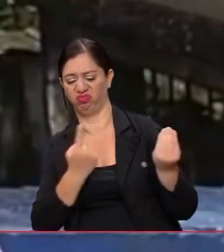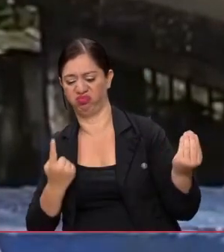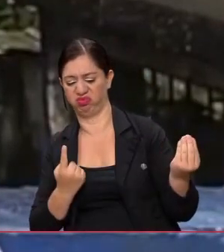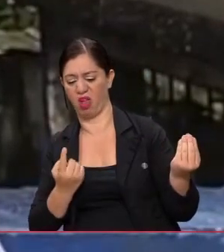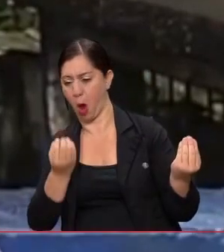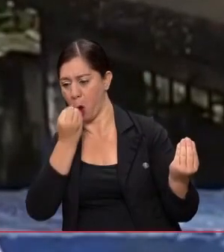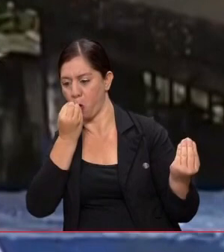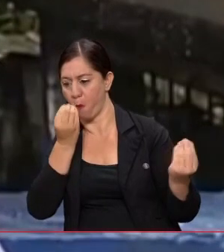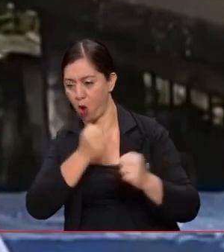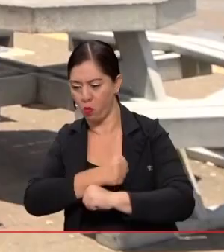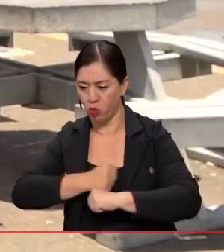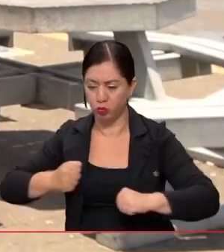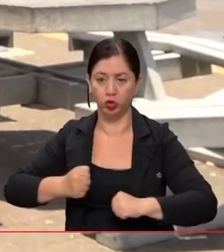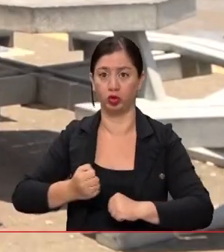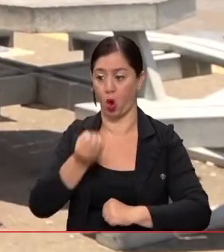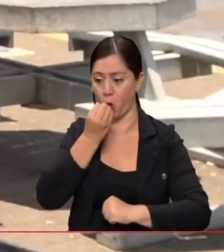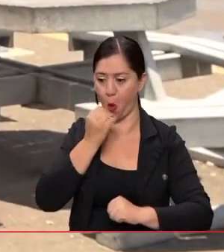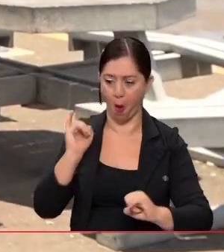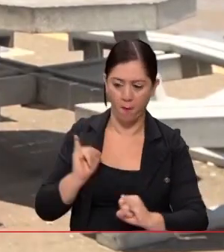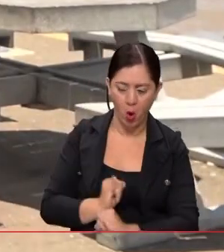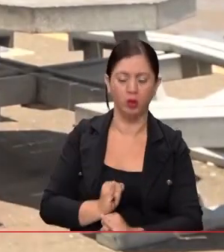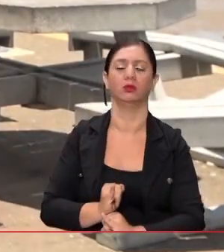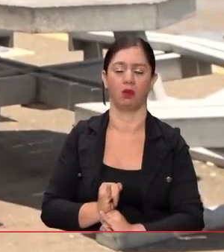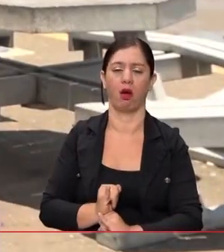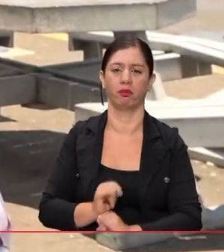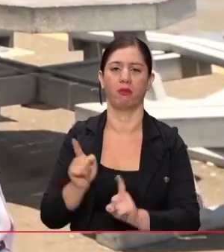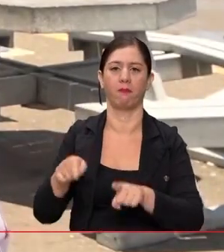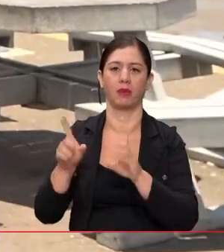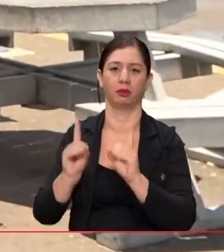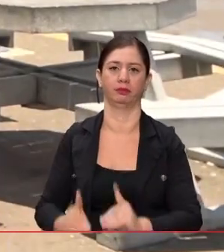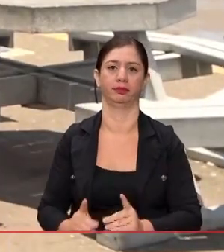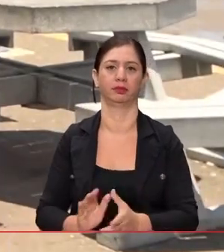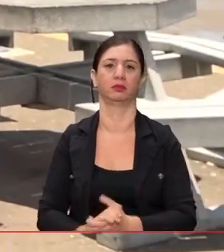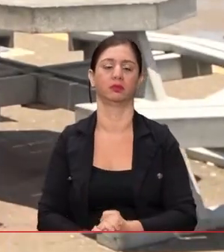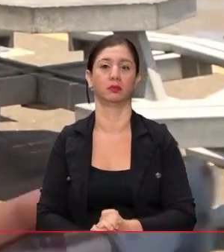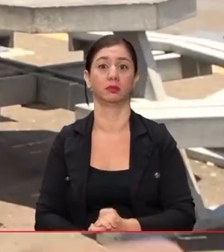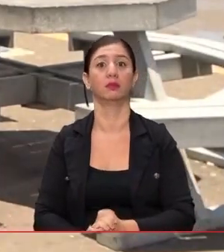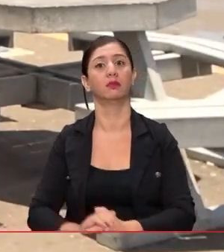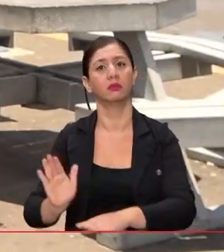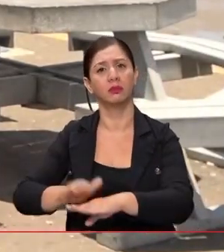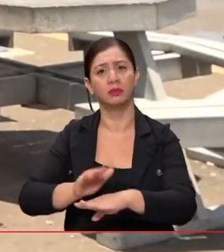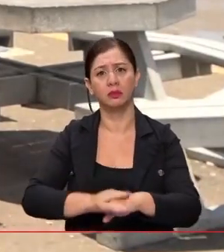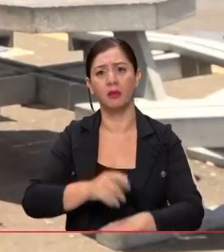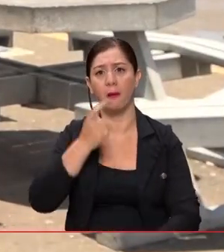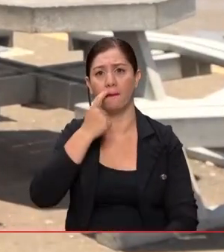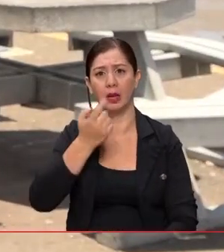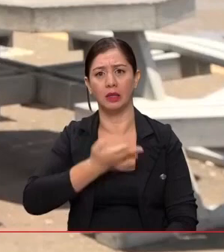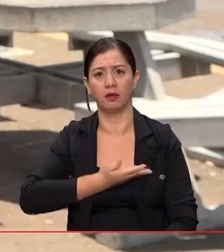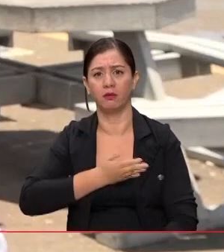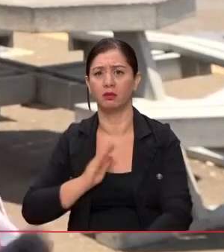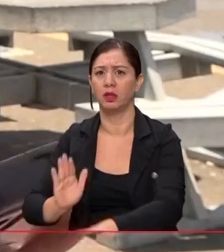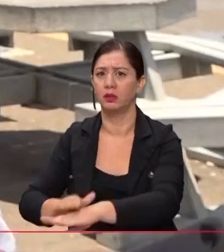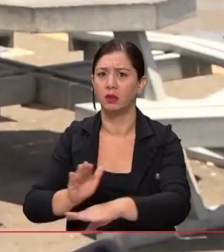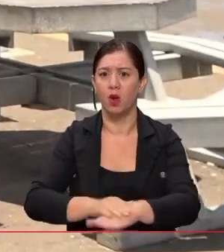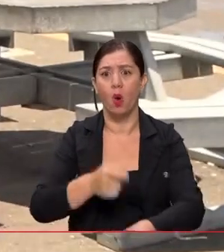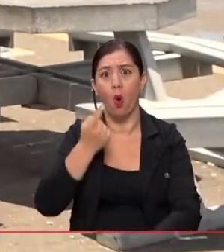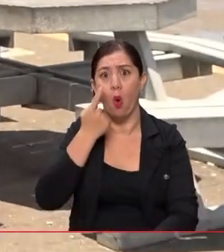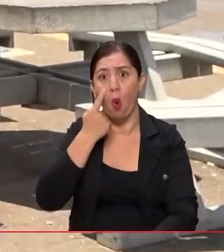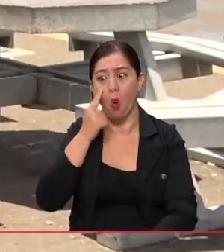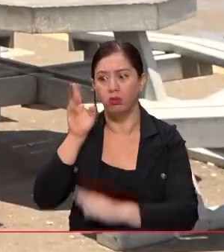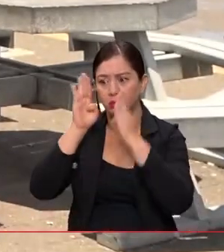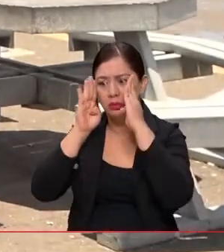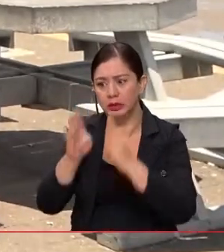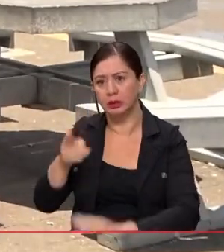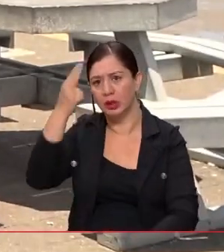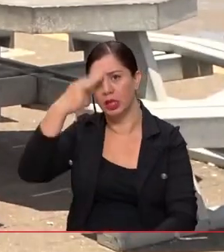o que por el contrario coma menos. La recomendación por parte de las autoridades es a que los padres de familia estén al tanto de las conductas de